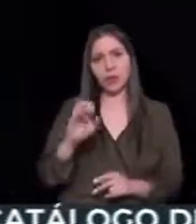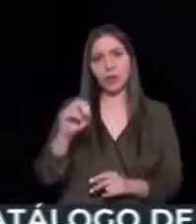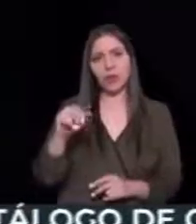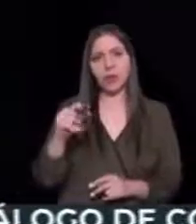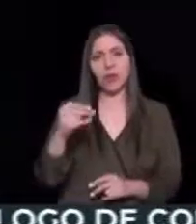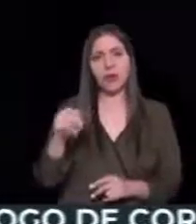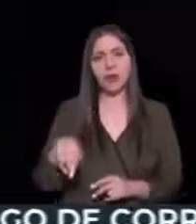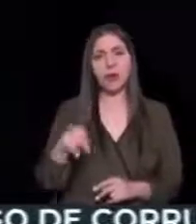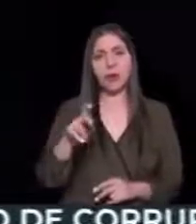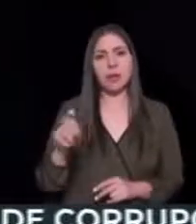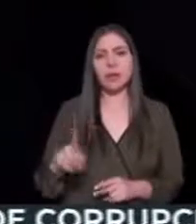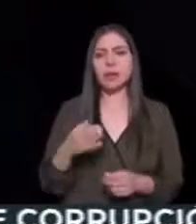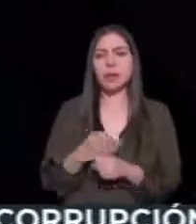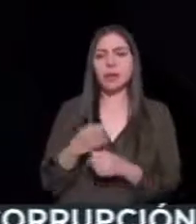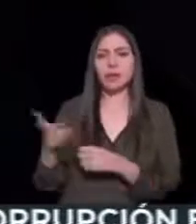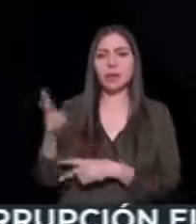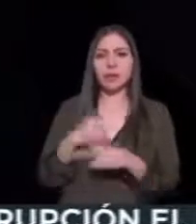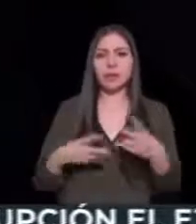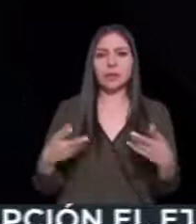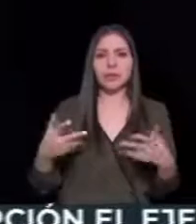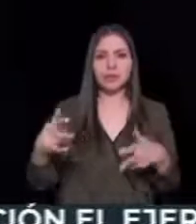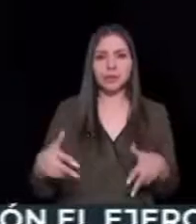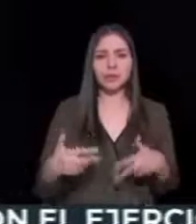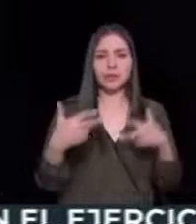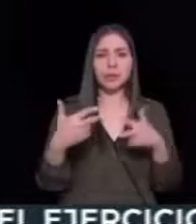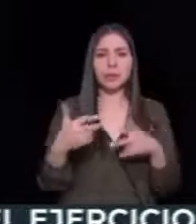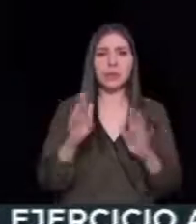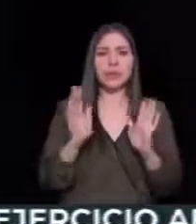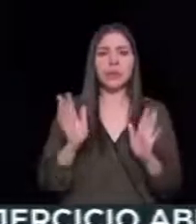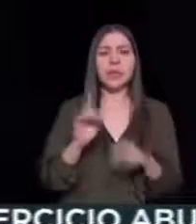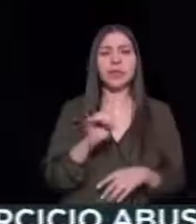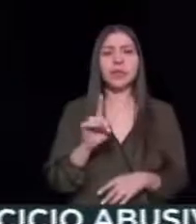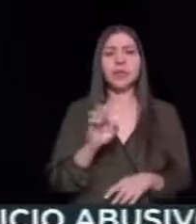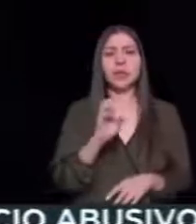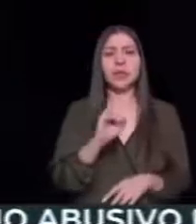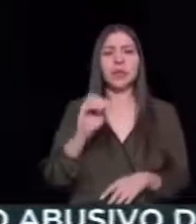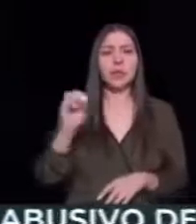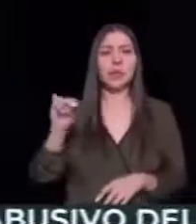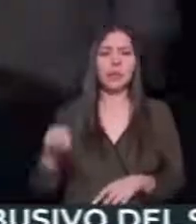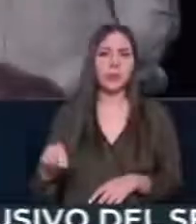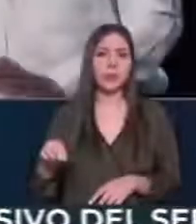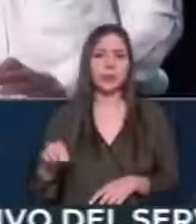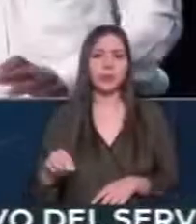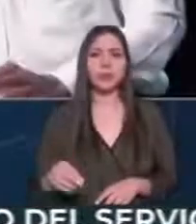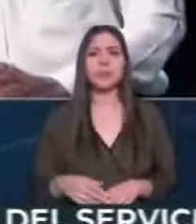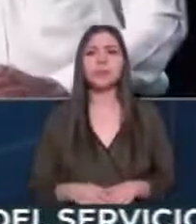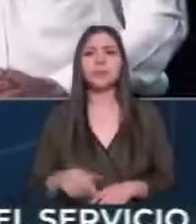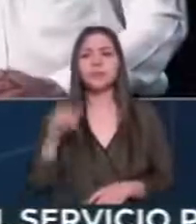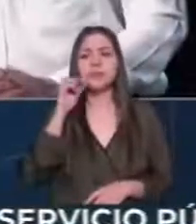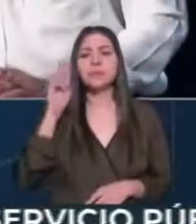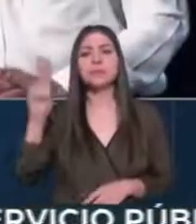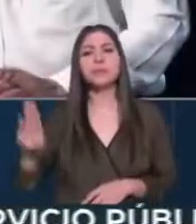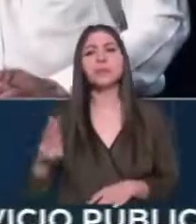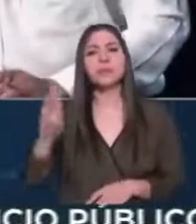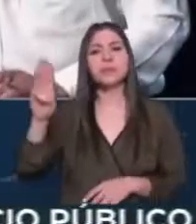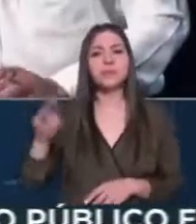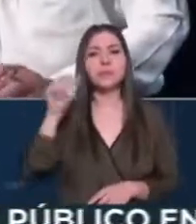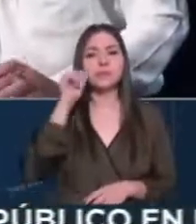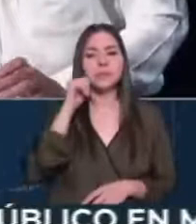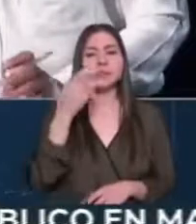con nosotros desde Zoom, desde su casa, a sana distancia, como todos los miércoles. Jonathan, buenas